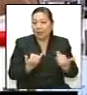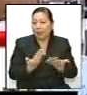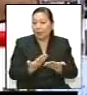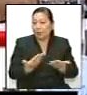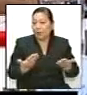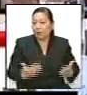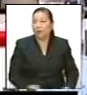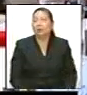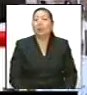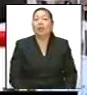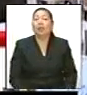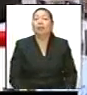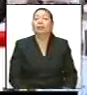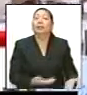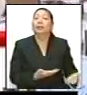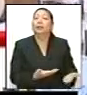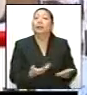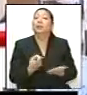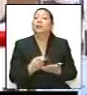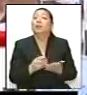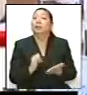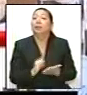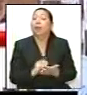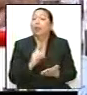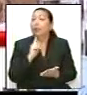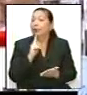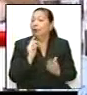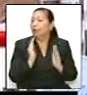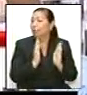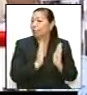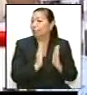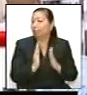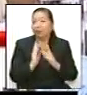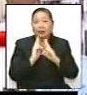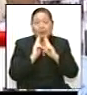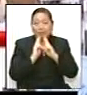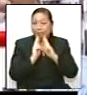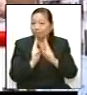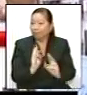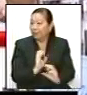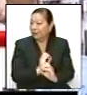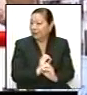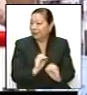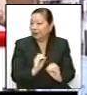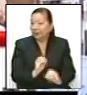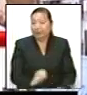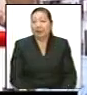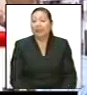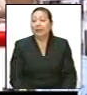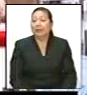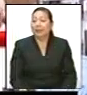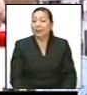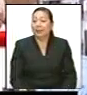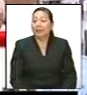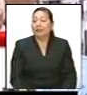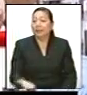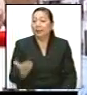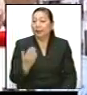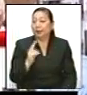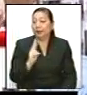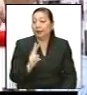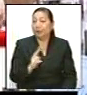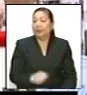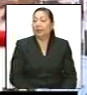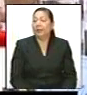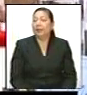cosas nos lleva porque no estamos midiendo los resultados, no es la PCR, porque no tiene que ver en ese